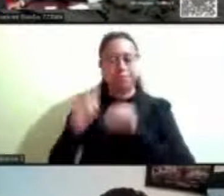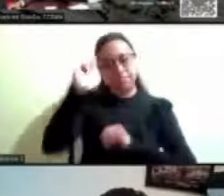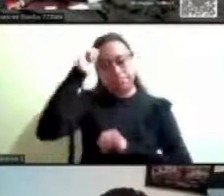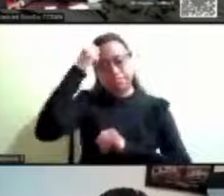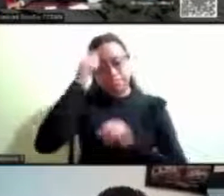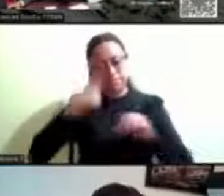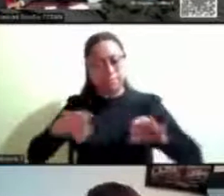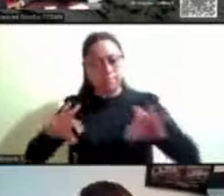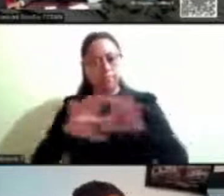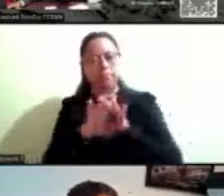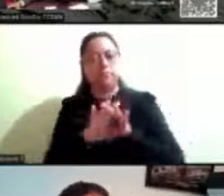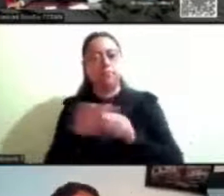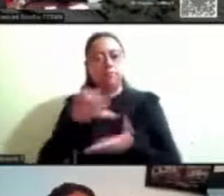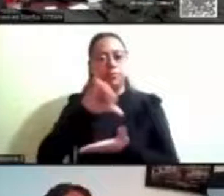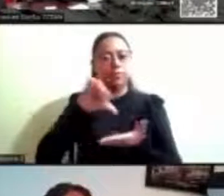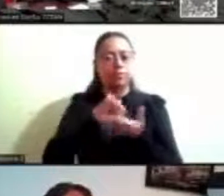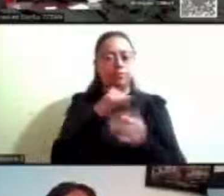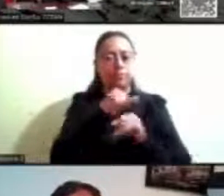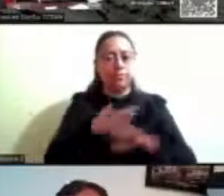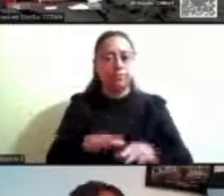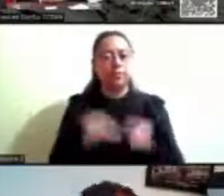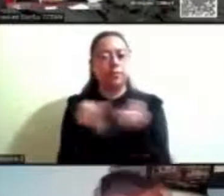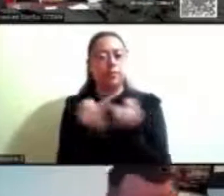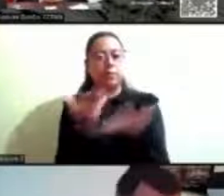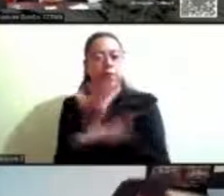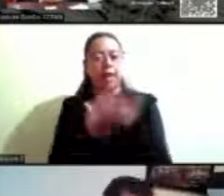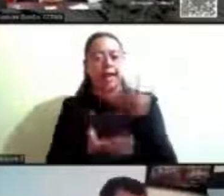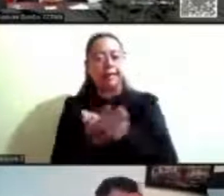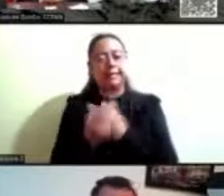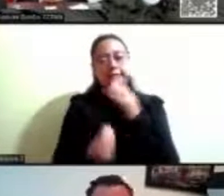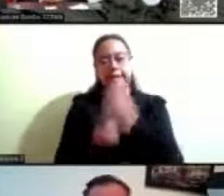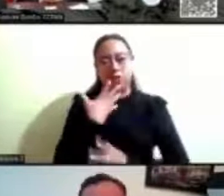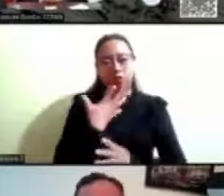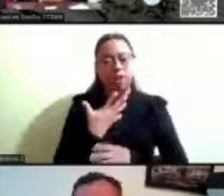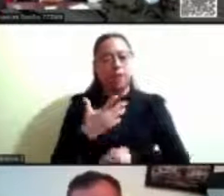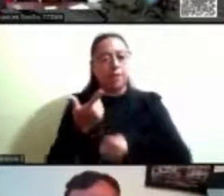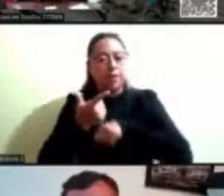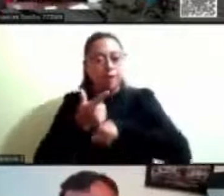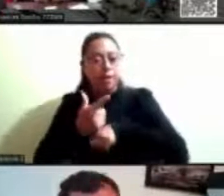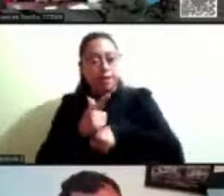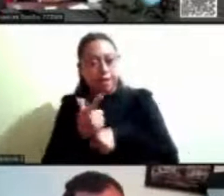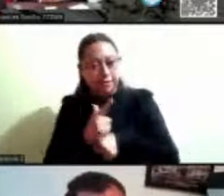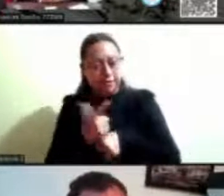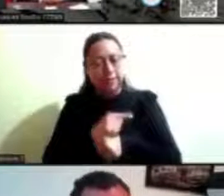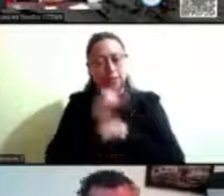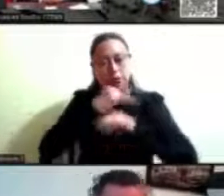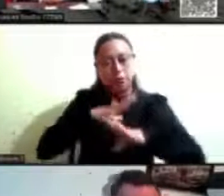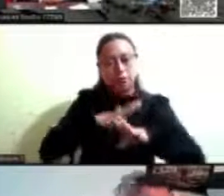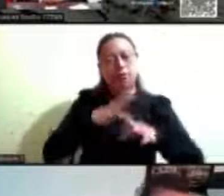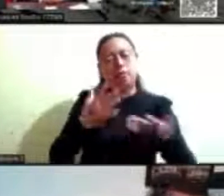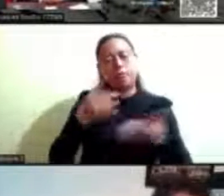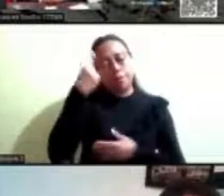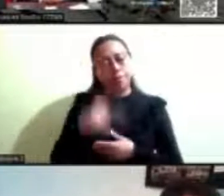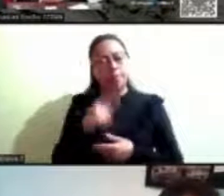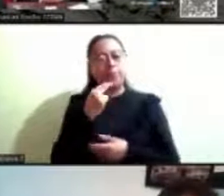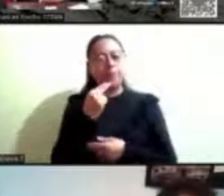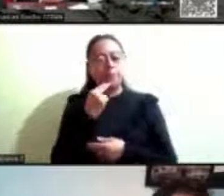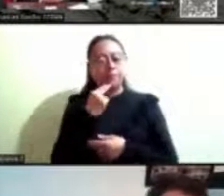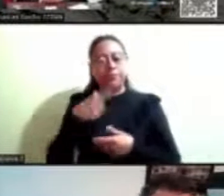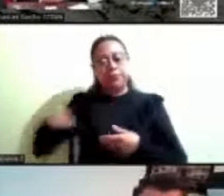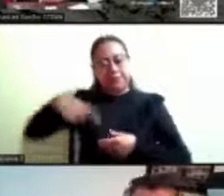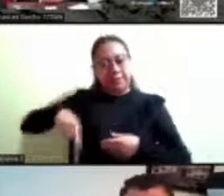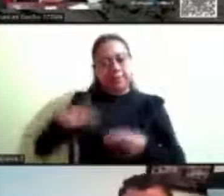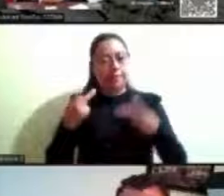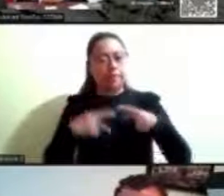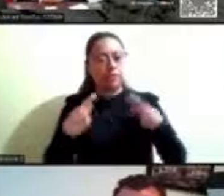que se resolvieron 2.313 medios de impugnación. Expuso que la propuesta de presupuesto de egreso para el 2022 para